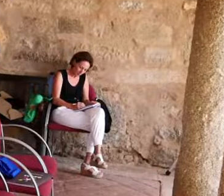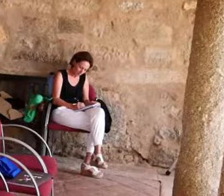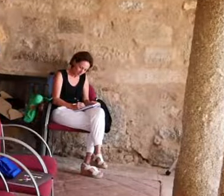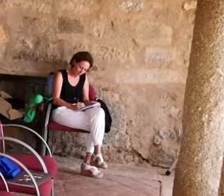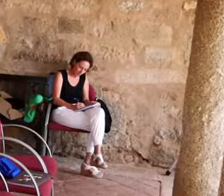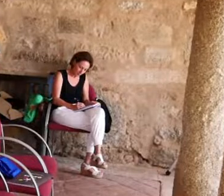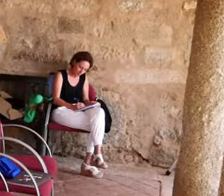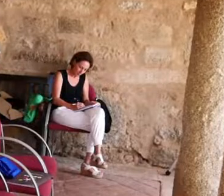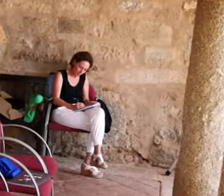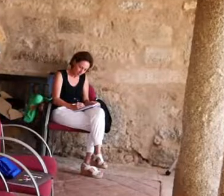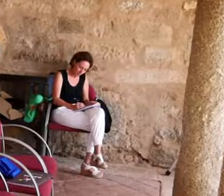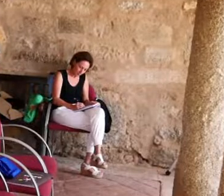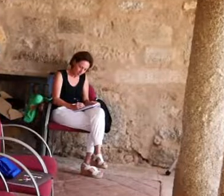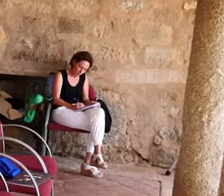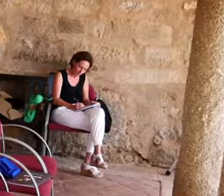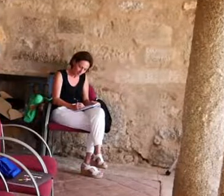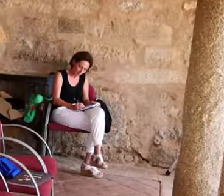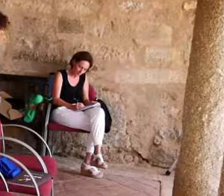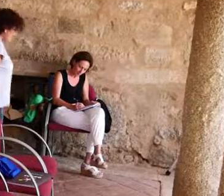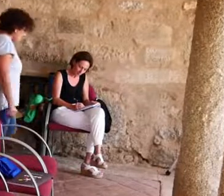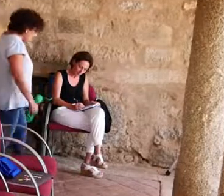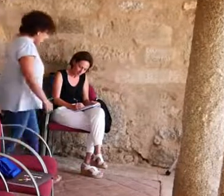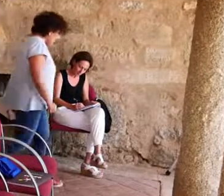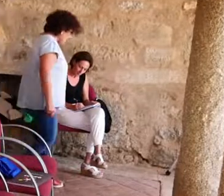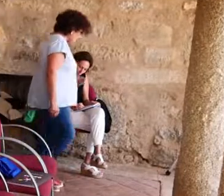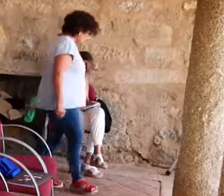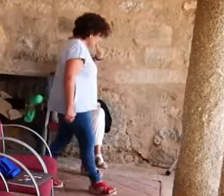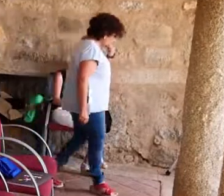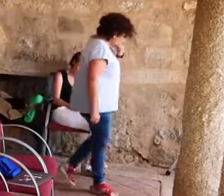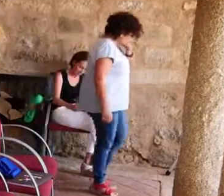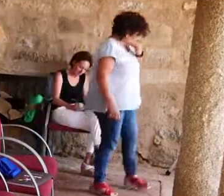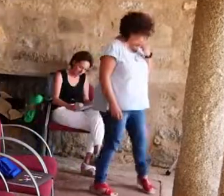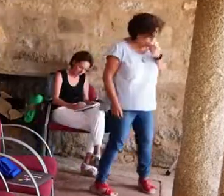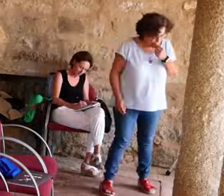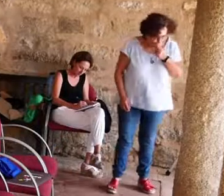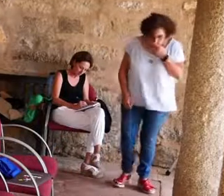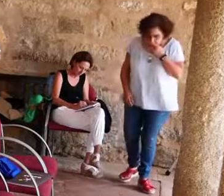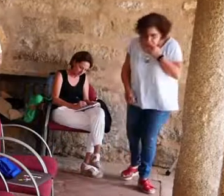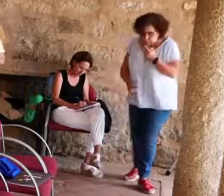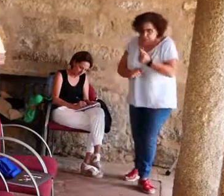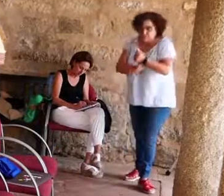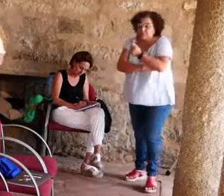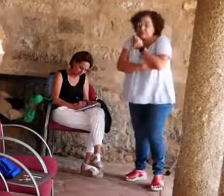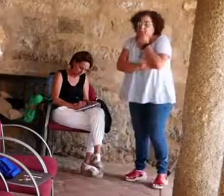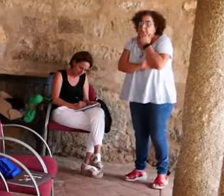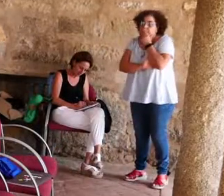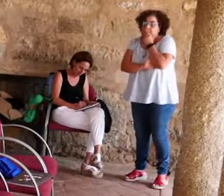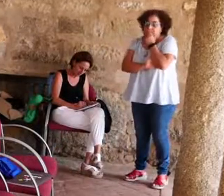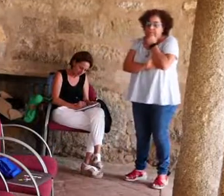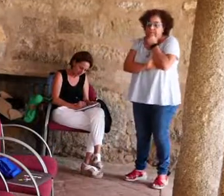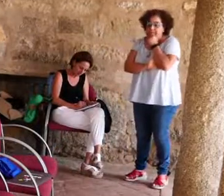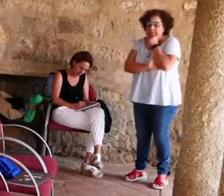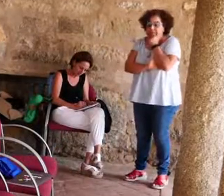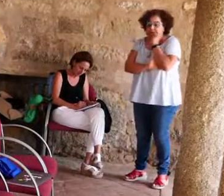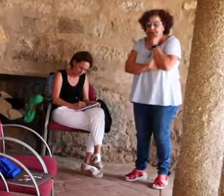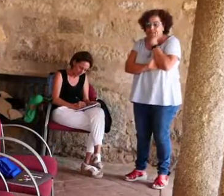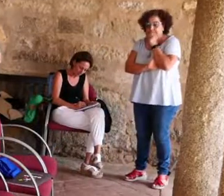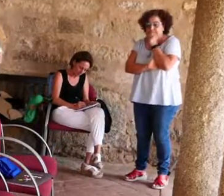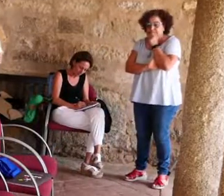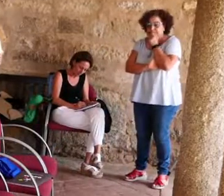y creo que es muy importante también dar ese recurso para todas las familias que puedan tener alguna persona eh a su alrededor